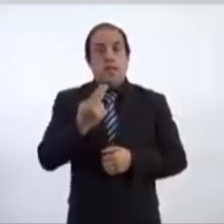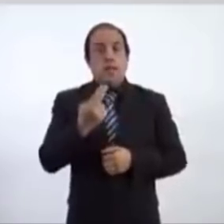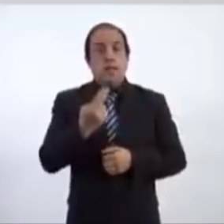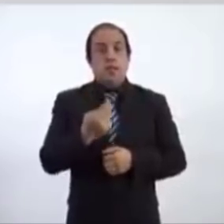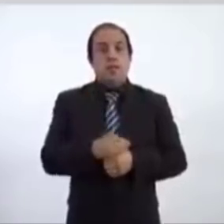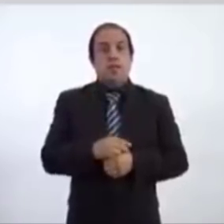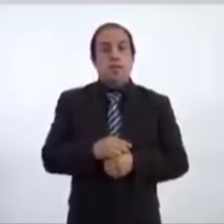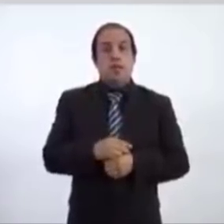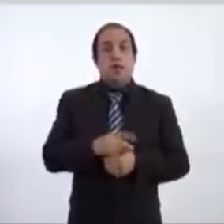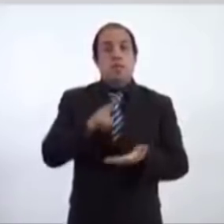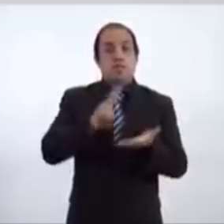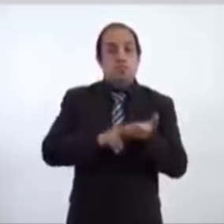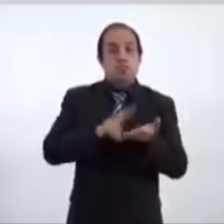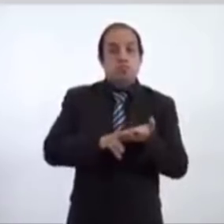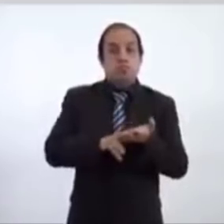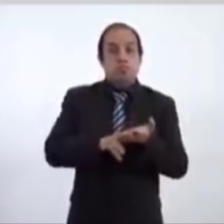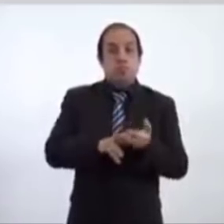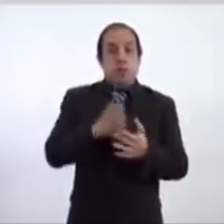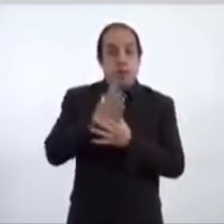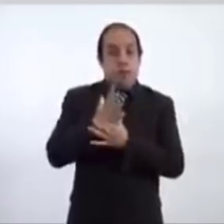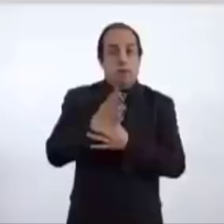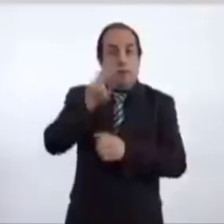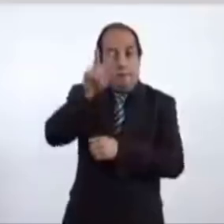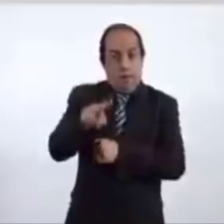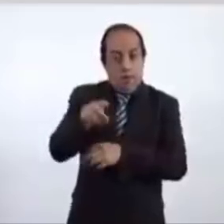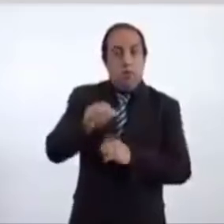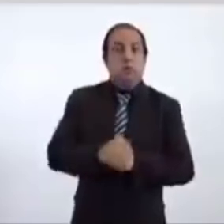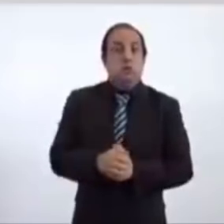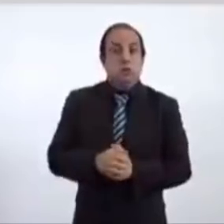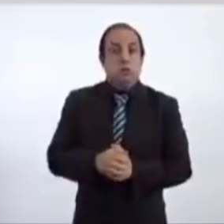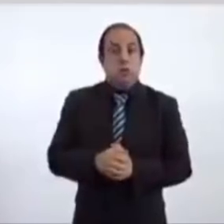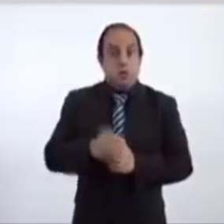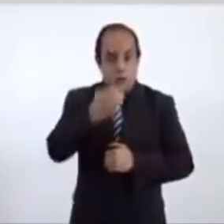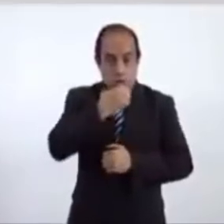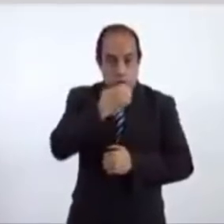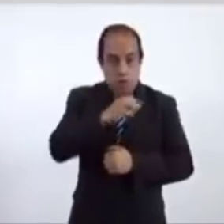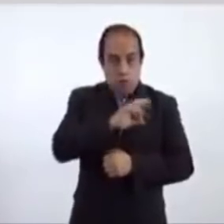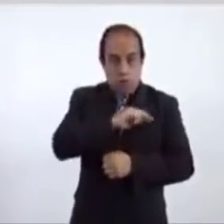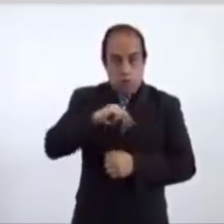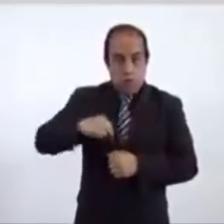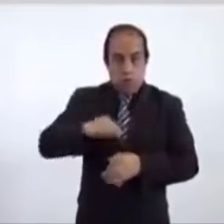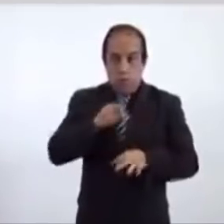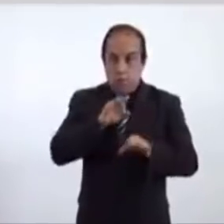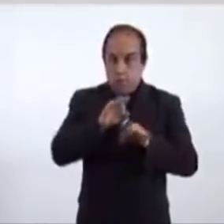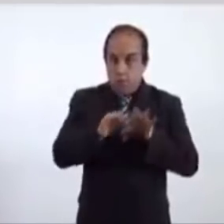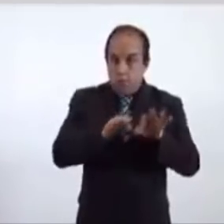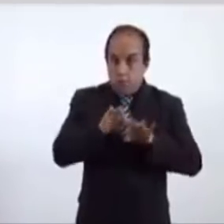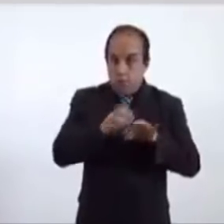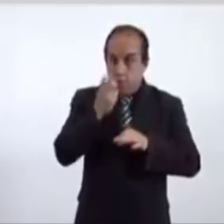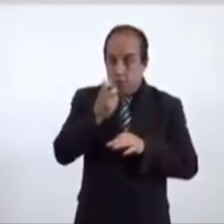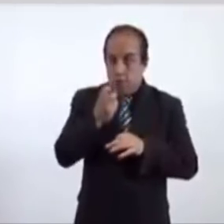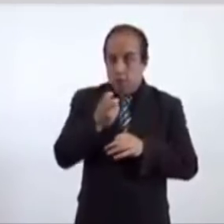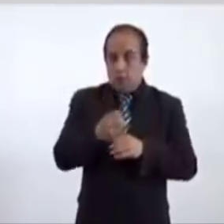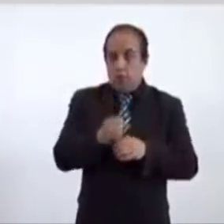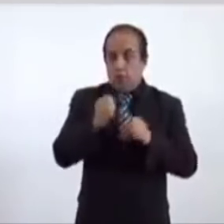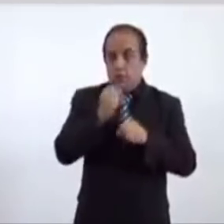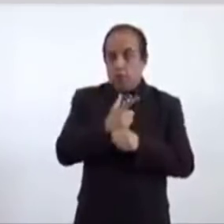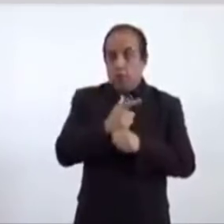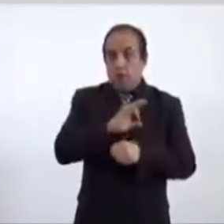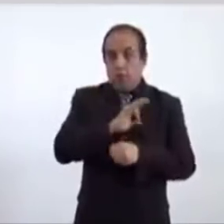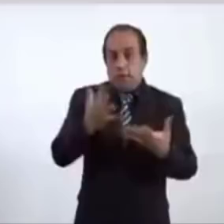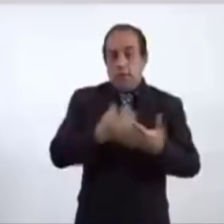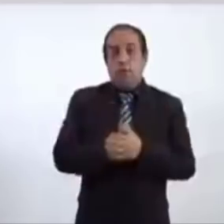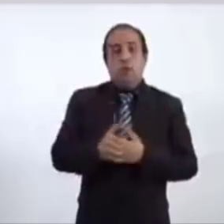escuela. Entonces estamos procurando que así sea para que puedan vacunarse en la ciudad. En muchos estados